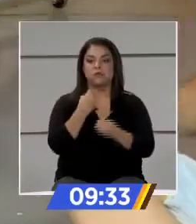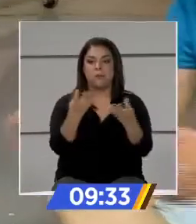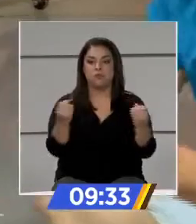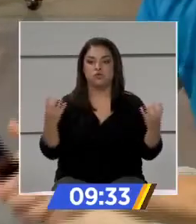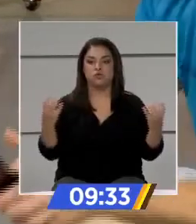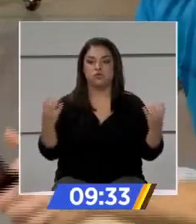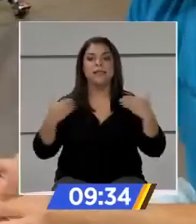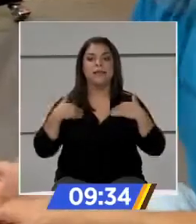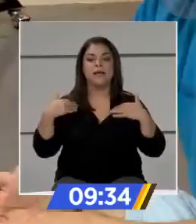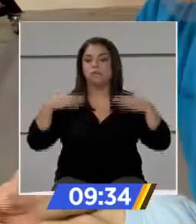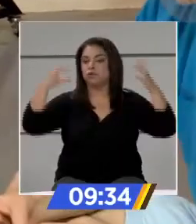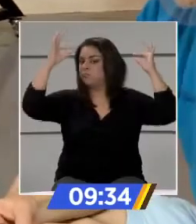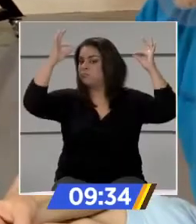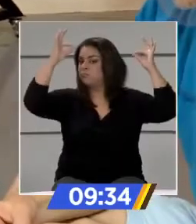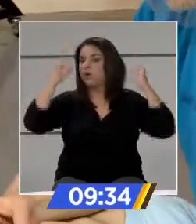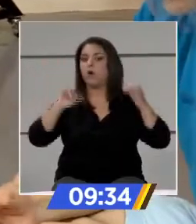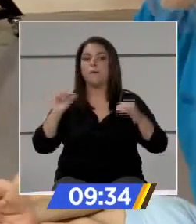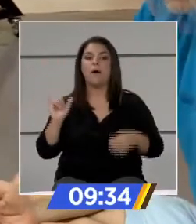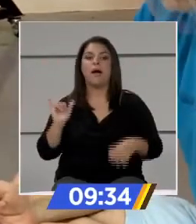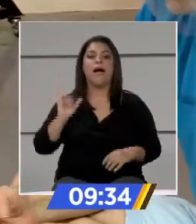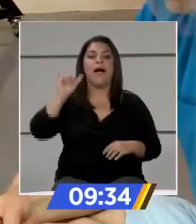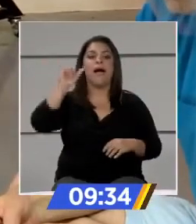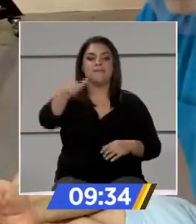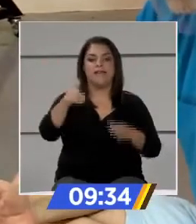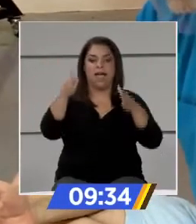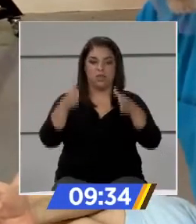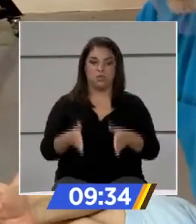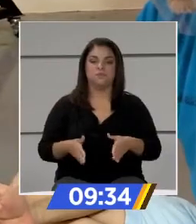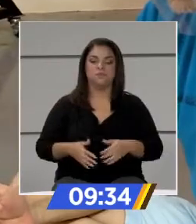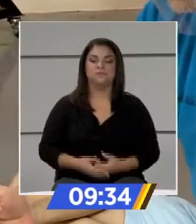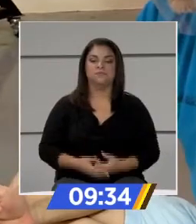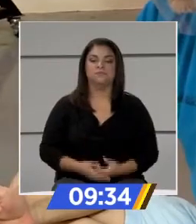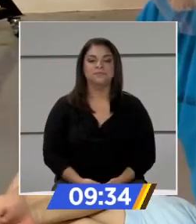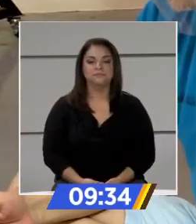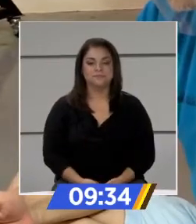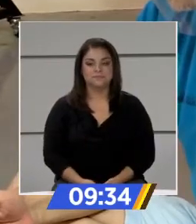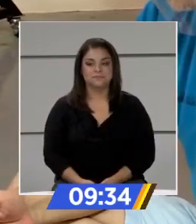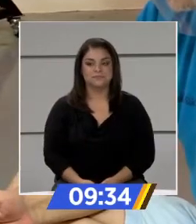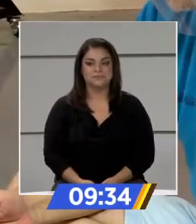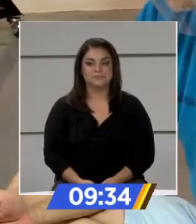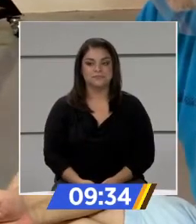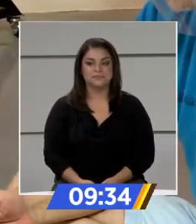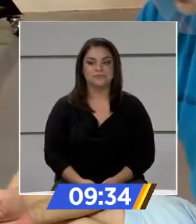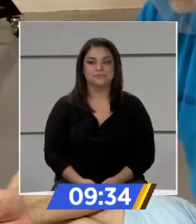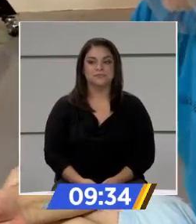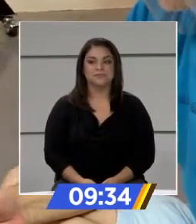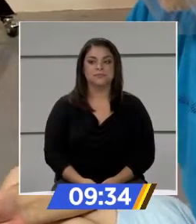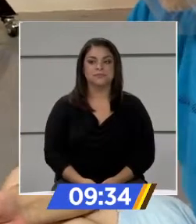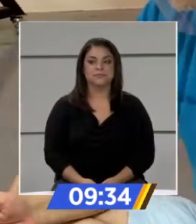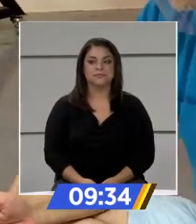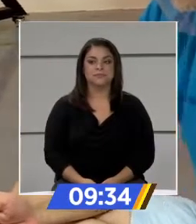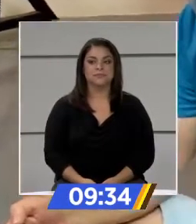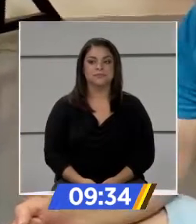de, digamos que es un traje de aviador. Ah, de aviador. Como que nos vestimos.